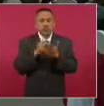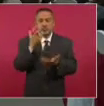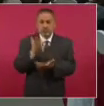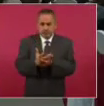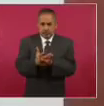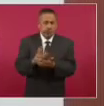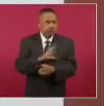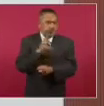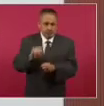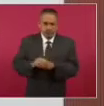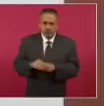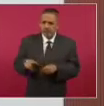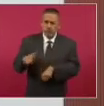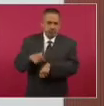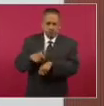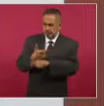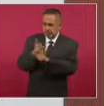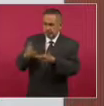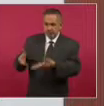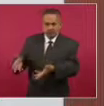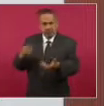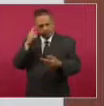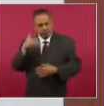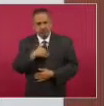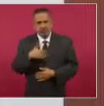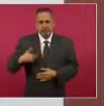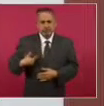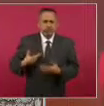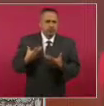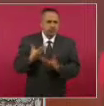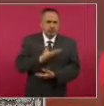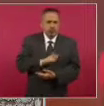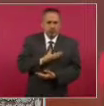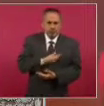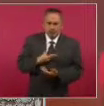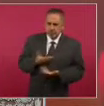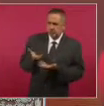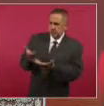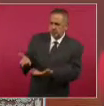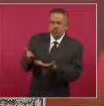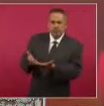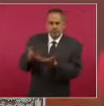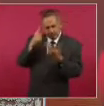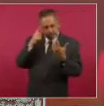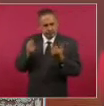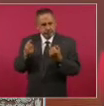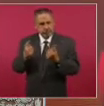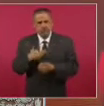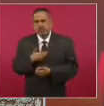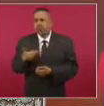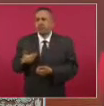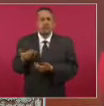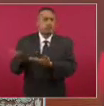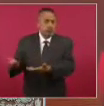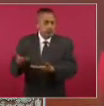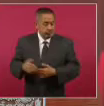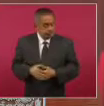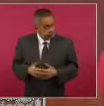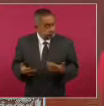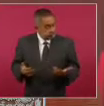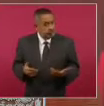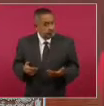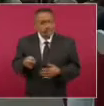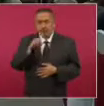total, así como tiempo libre para amamantar a sus hijos en el periodo de lactancia. Asimismo, se